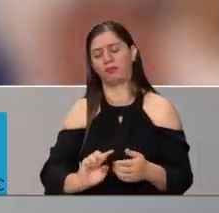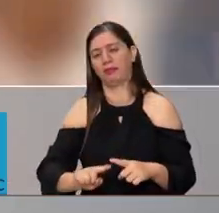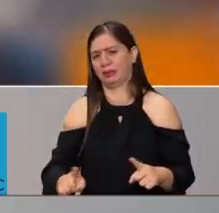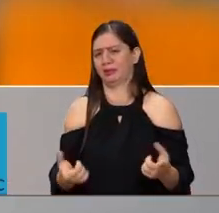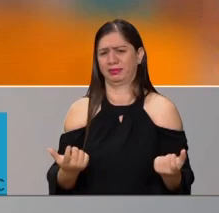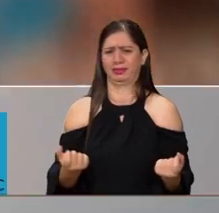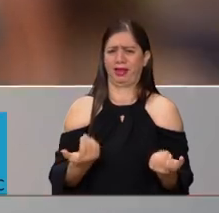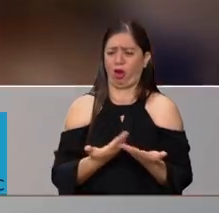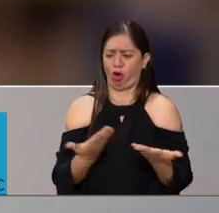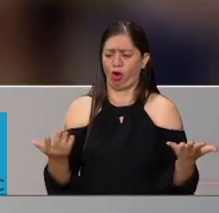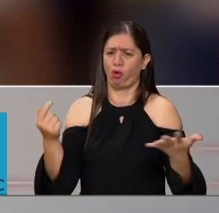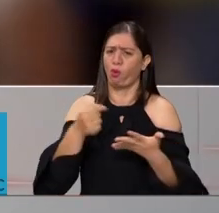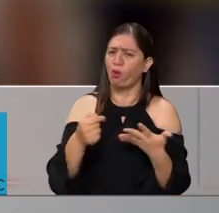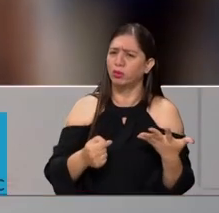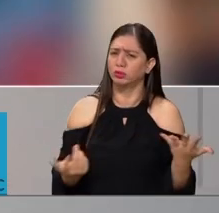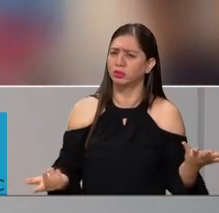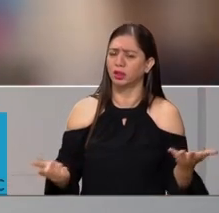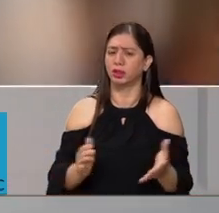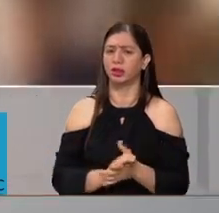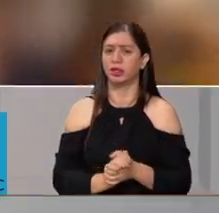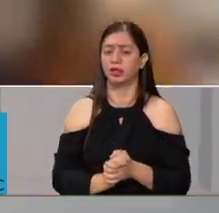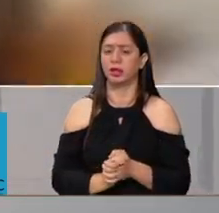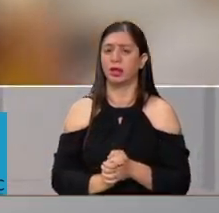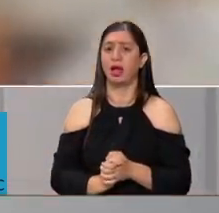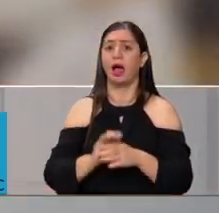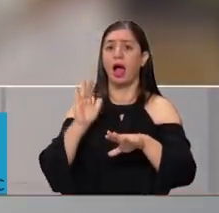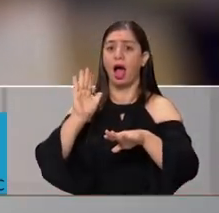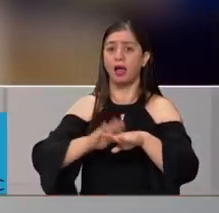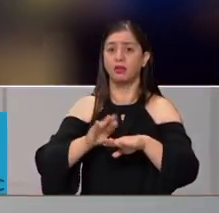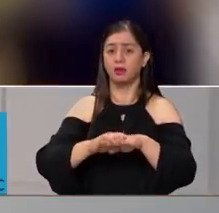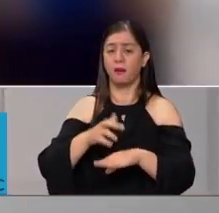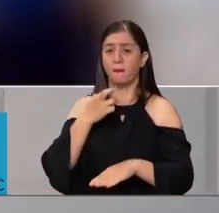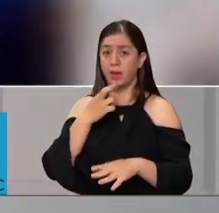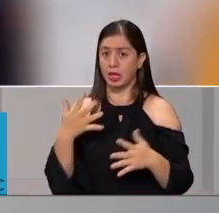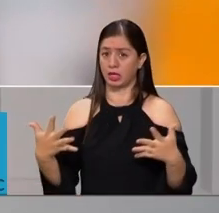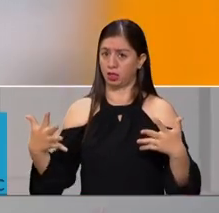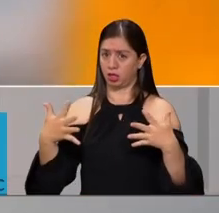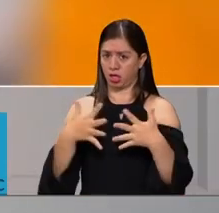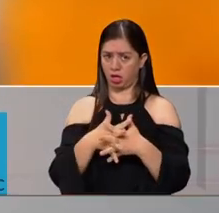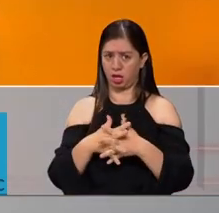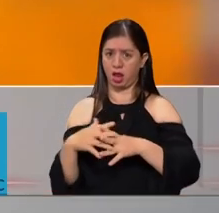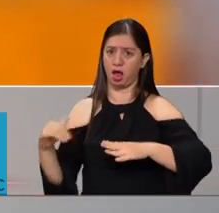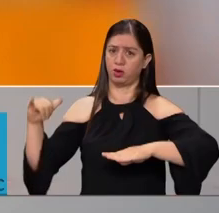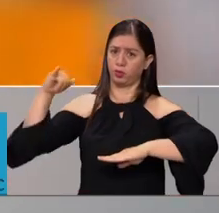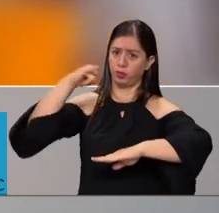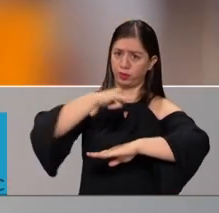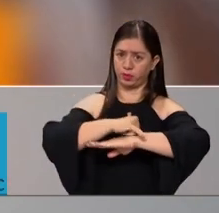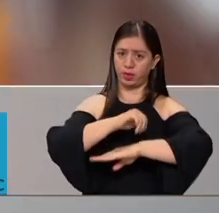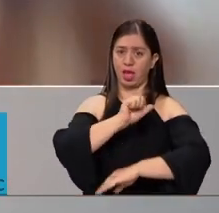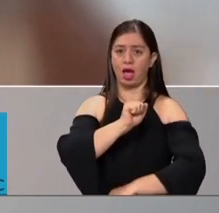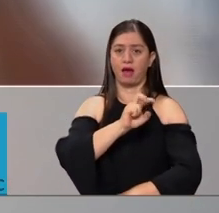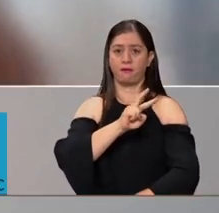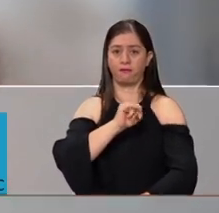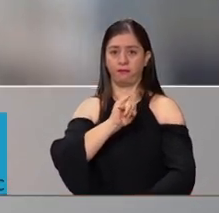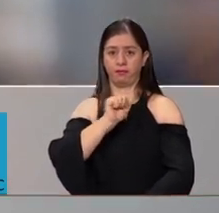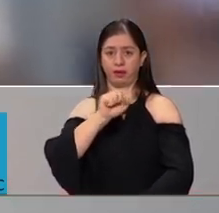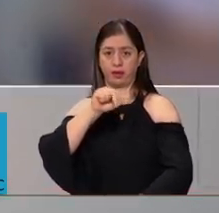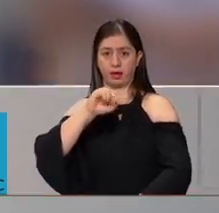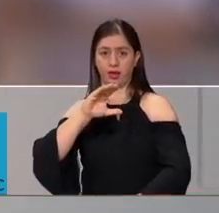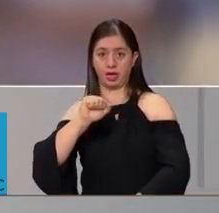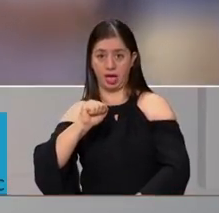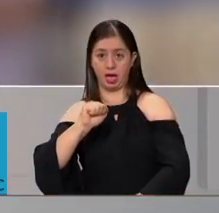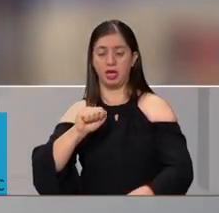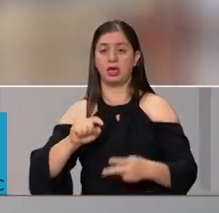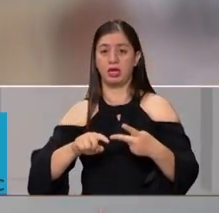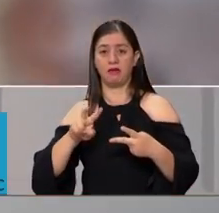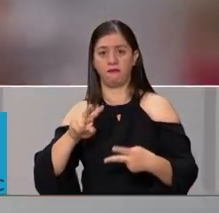pasan tantas cosas, que tras la anunciada y autorizada integración entre las aerolíneas Avianca y Viva Air, se